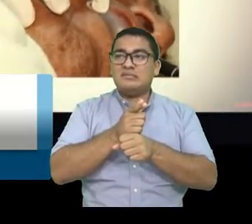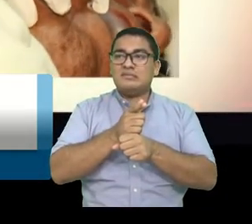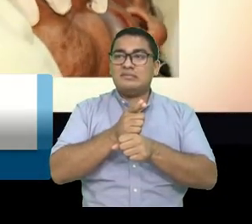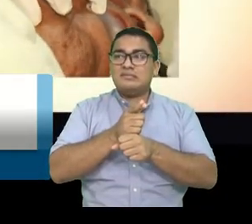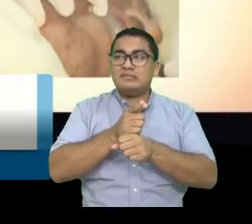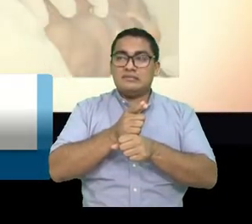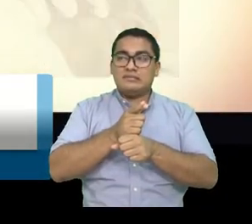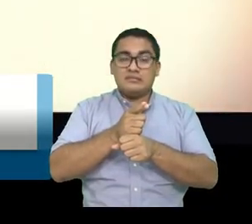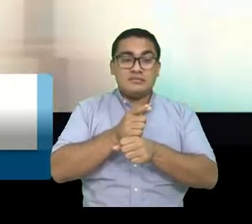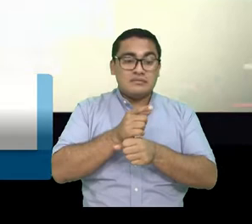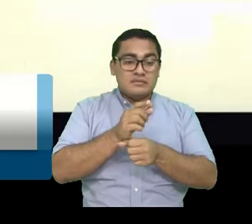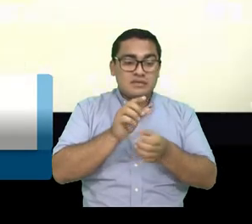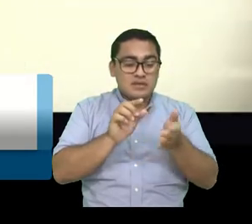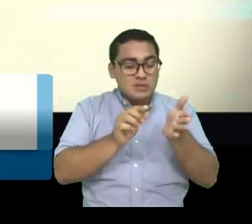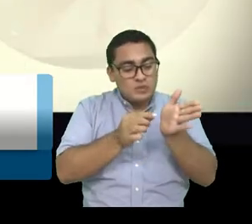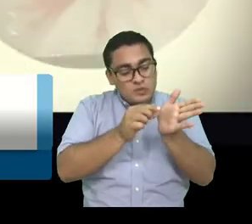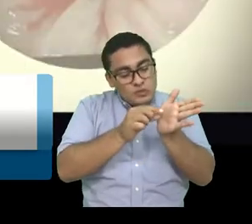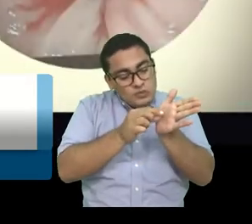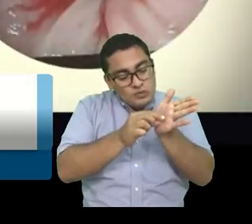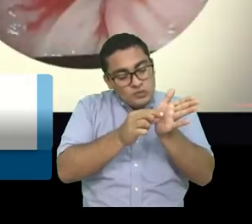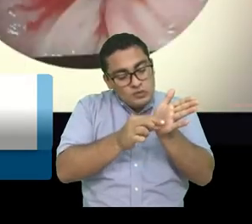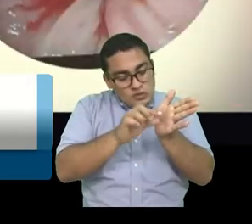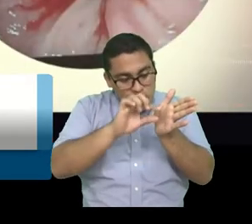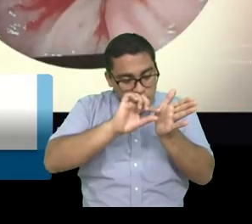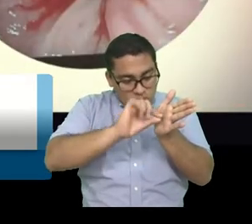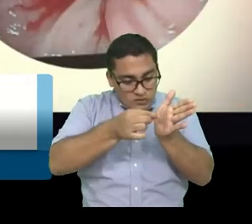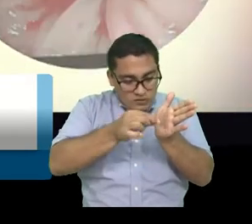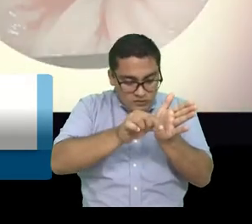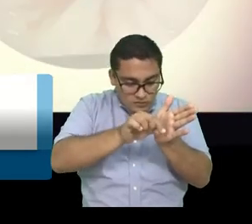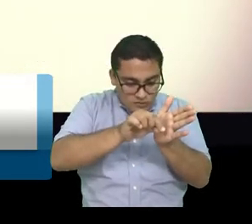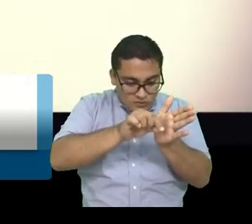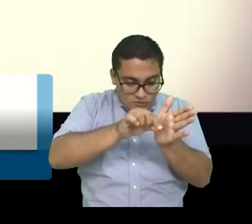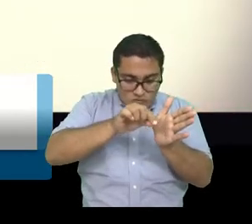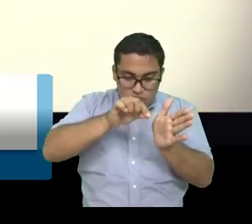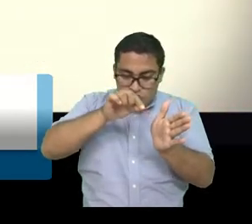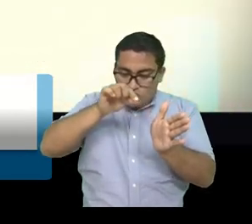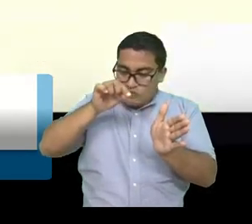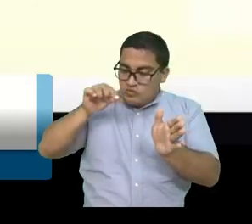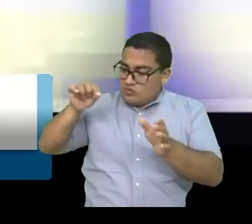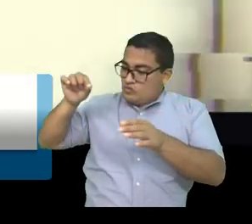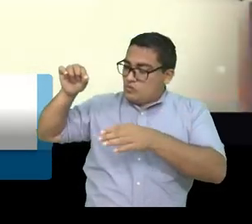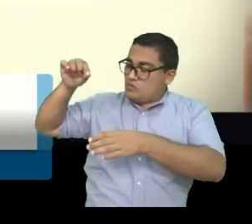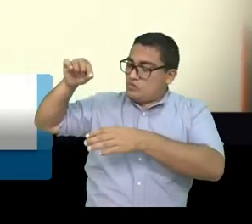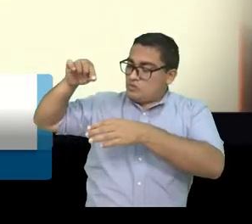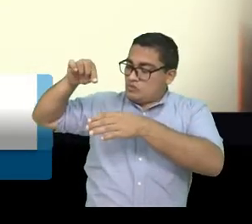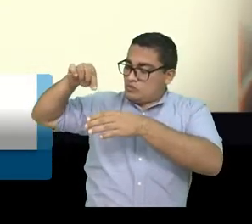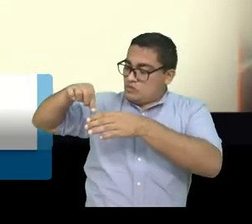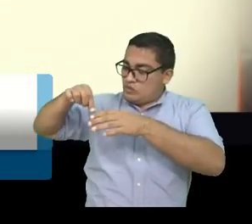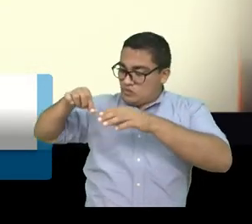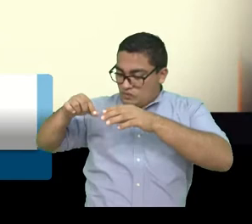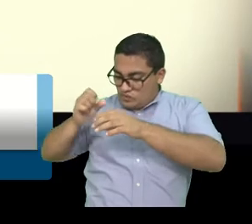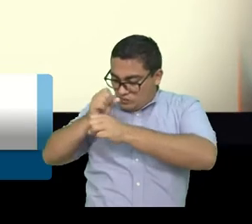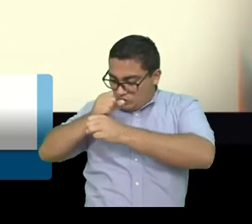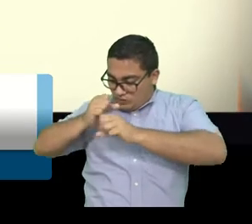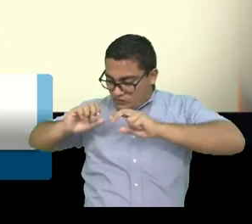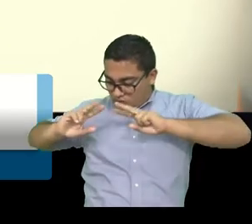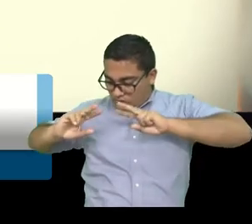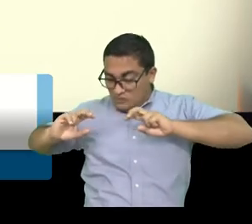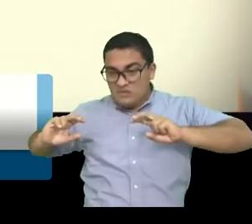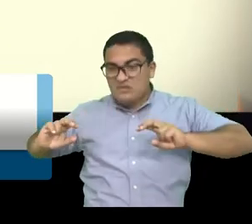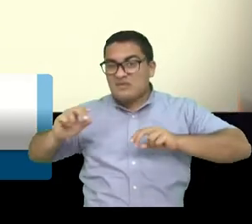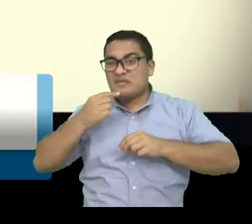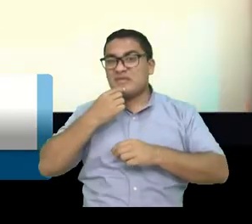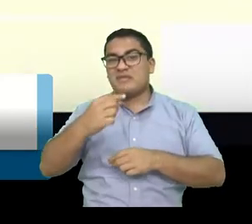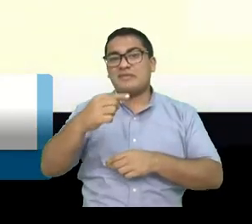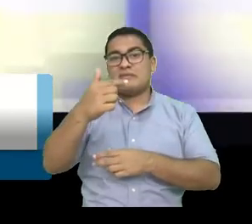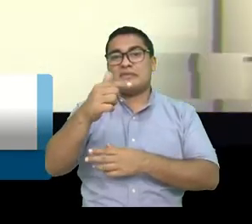una biopsia, es un pedacito de tejido microscópico que después va hacia patología y te dan el diagnóstico de gastritis